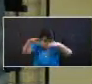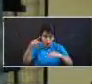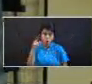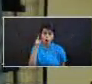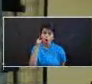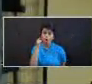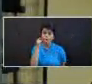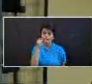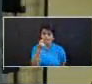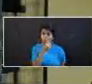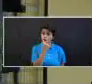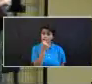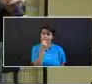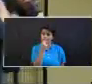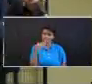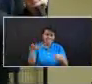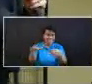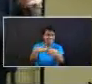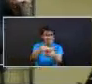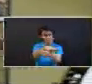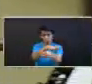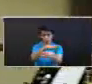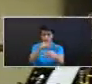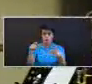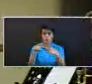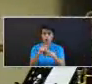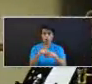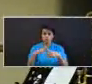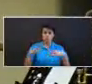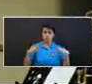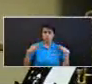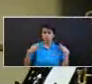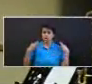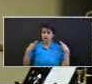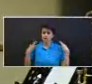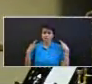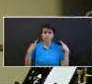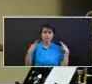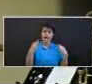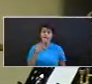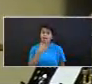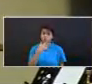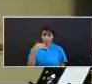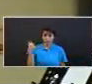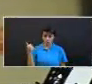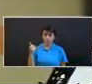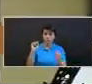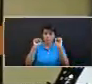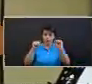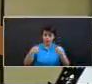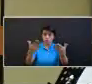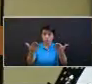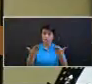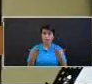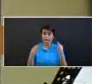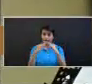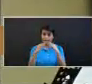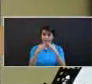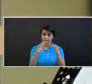Hombres y mujeres llenos con sus trajes y con lo mejor que ellos pudieron traer a la casa de su